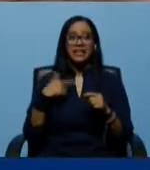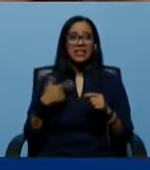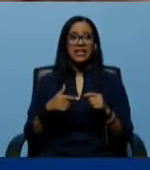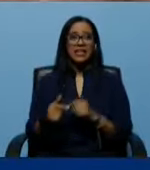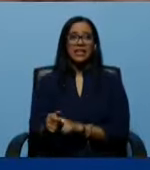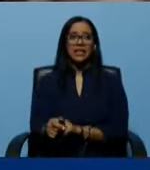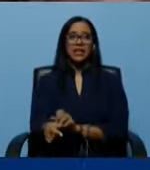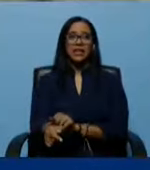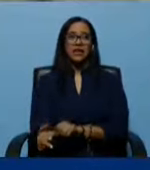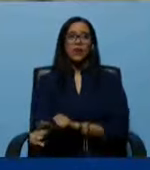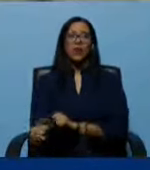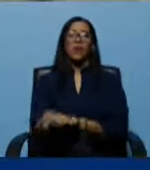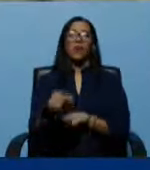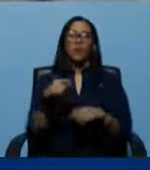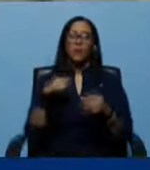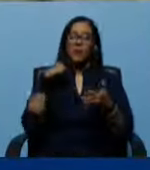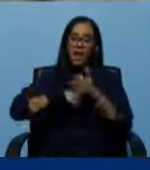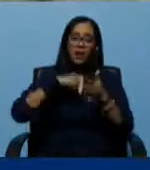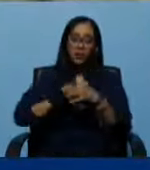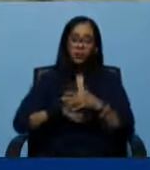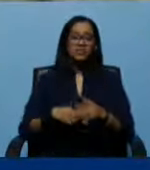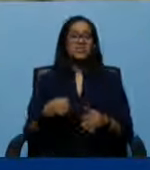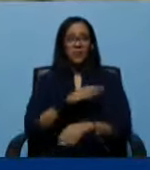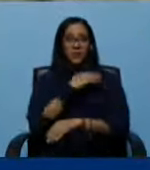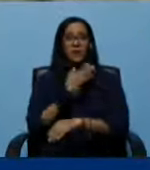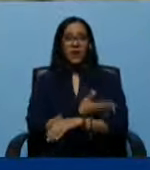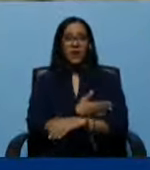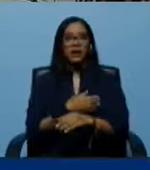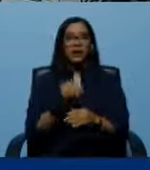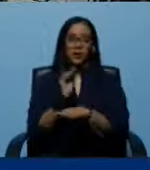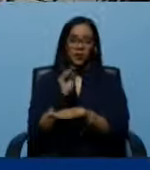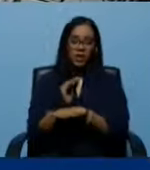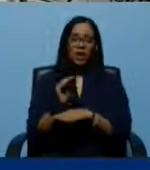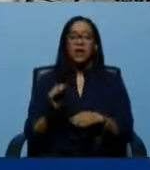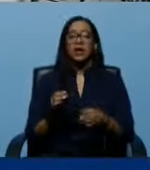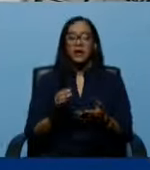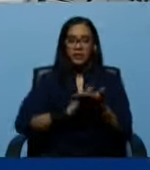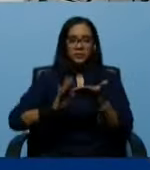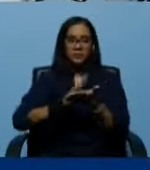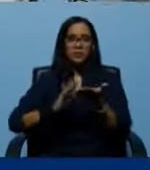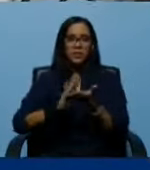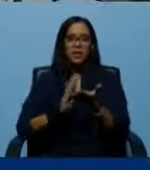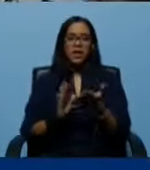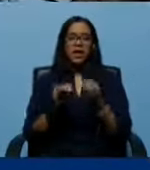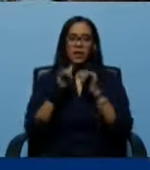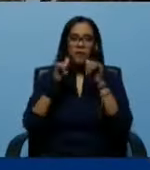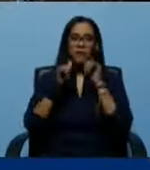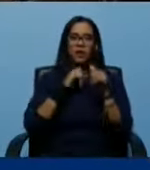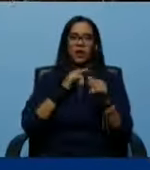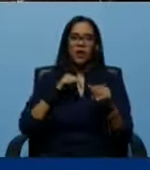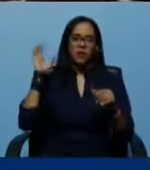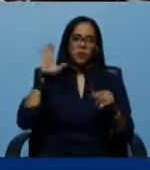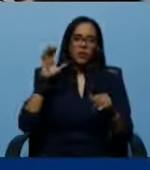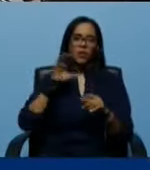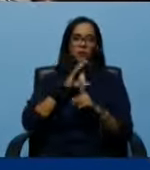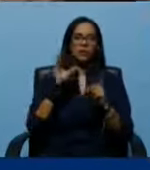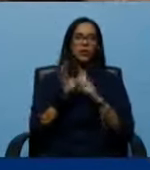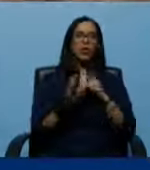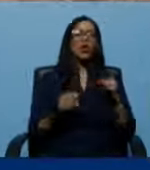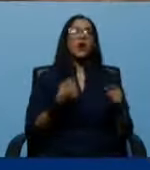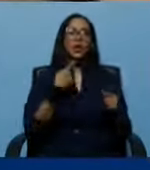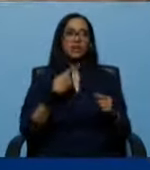mística tremenda, que le han dedicado décadas a la custodia, preservación, conservación y difusión de nuestro patrimonio cultural. Y